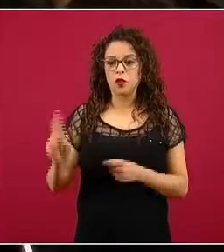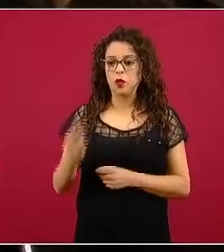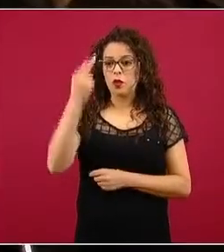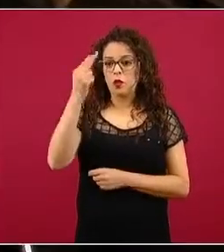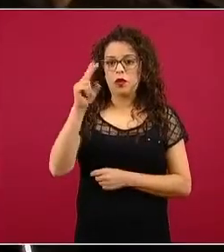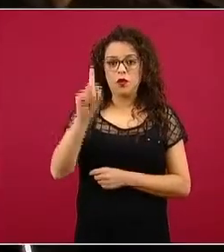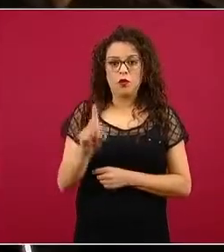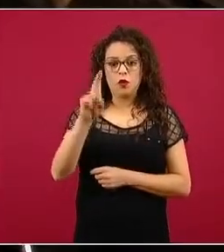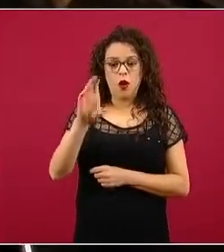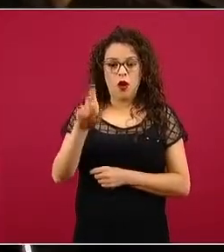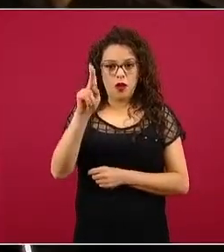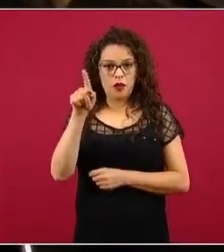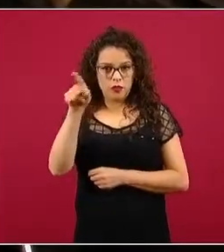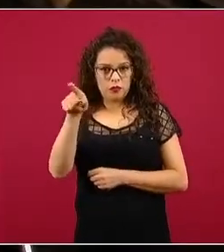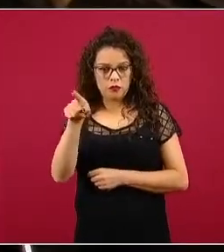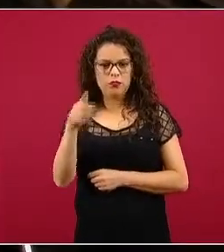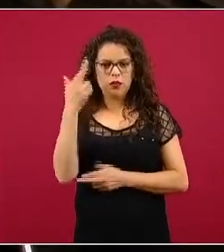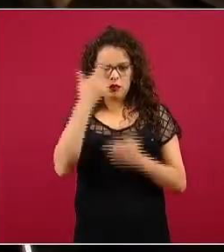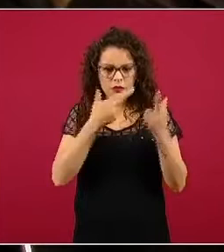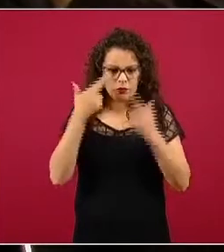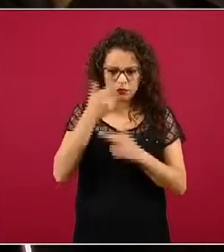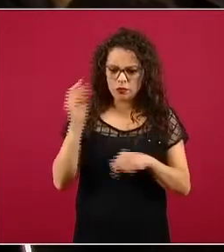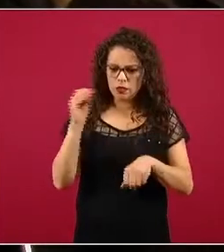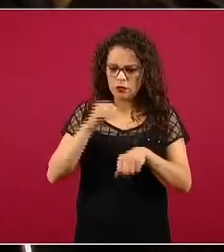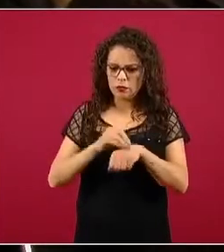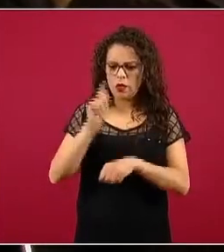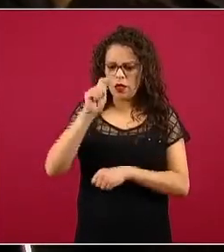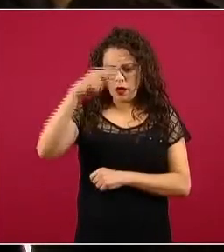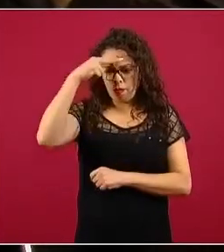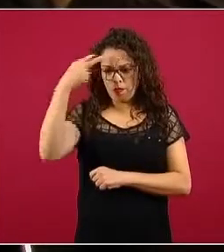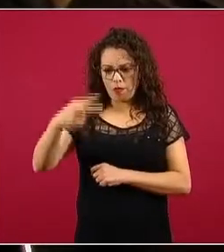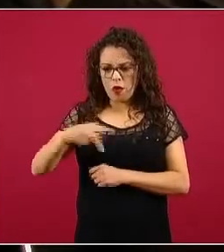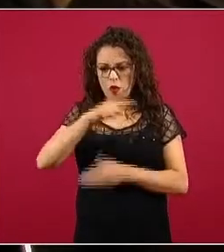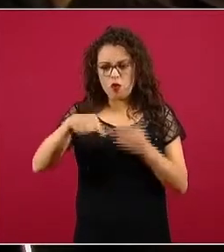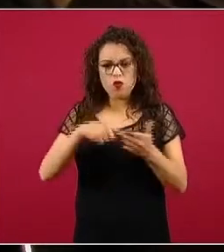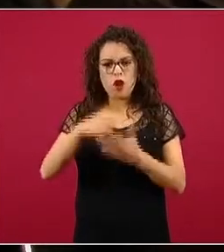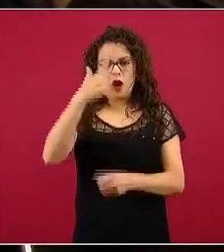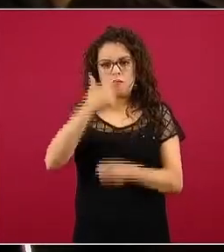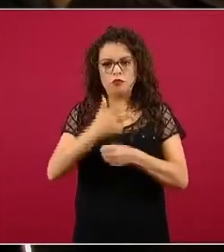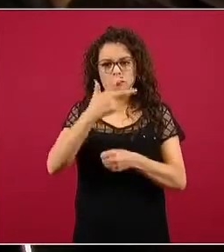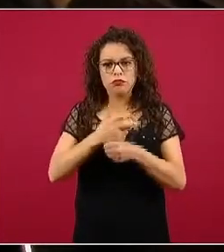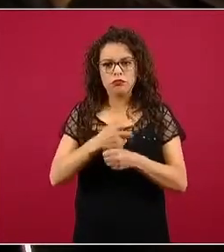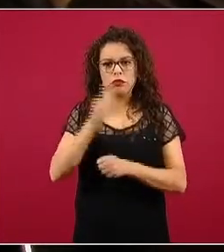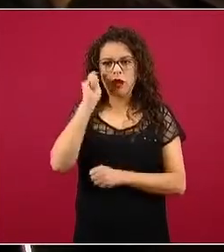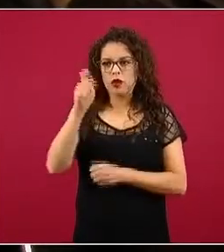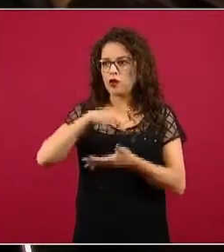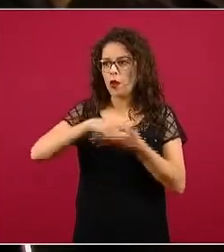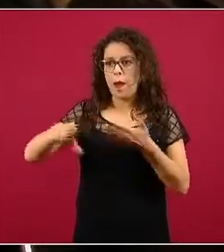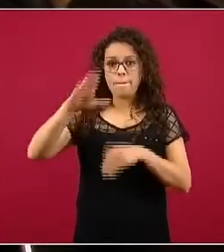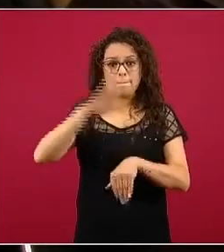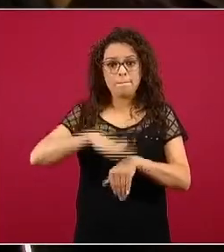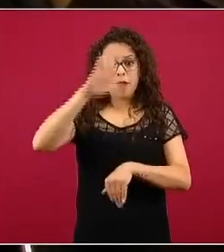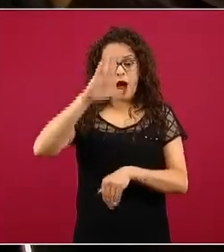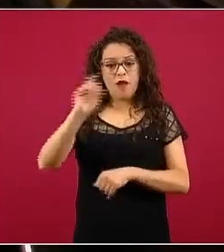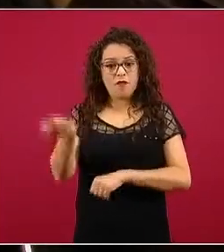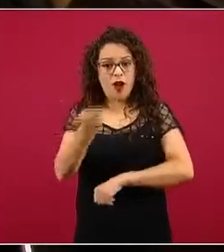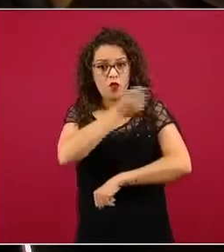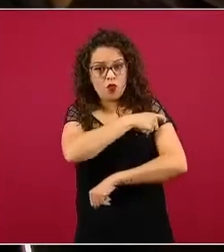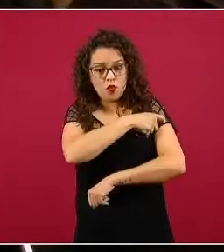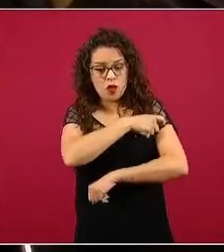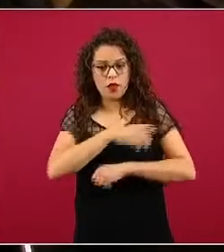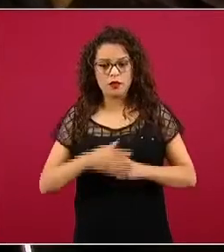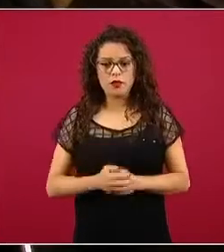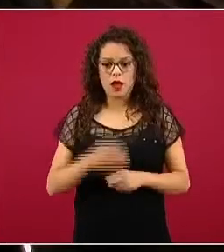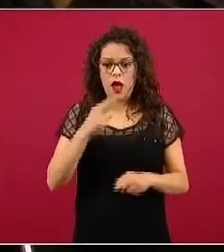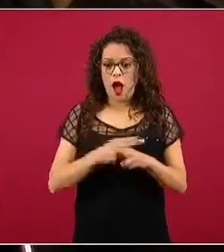Duke, en donde coloca a México como el 8º país que ha precomprado más vacunas. Hasta